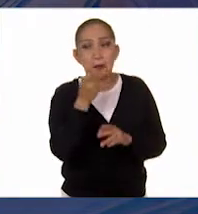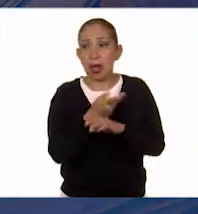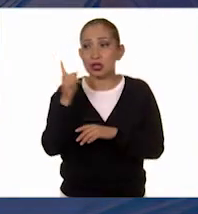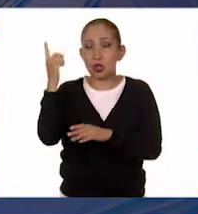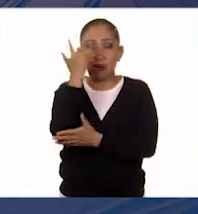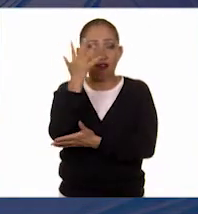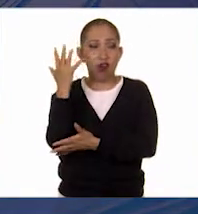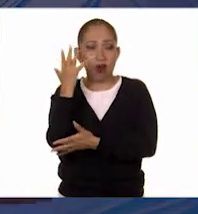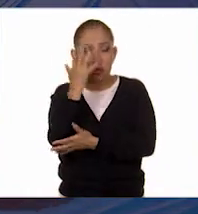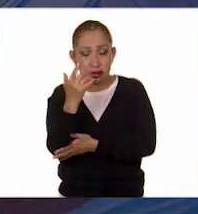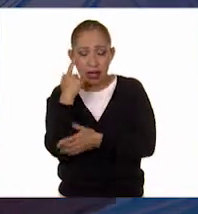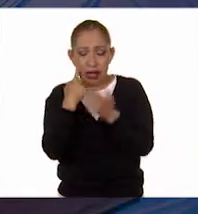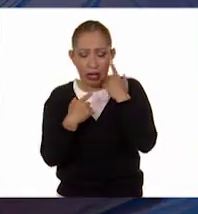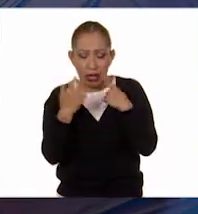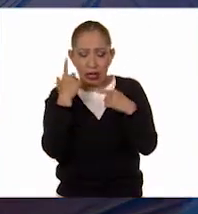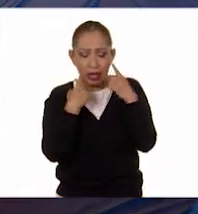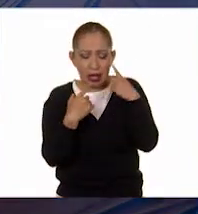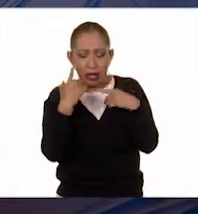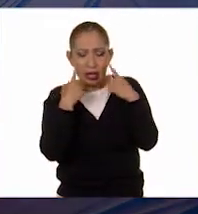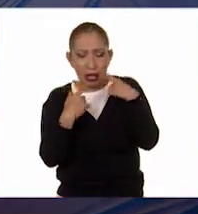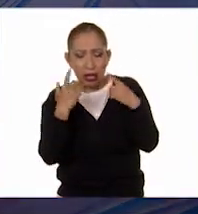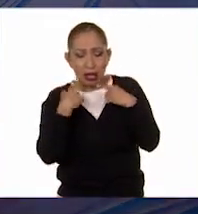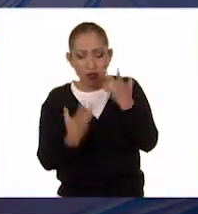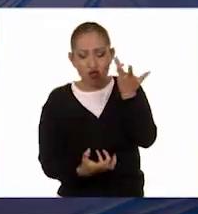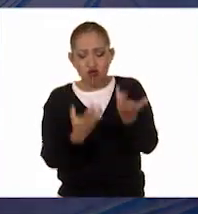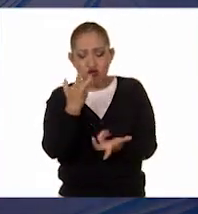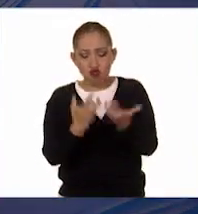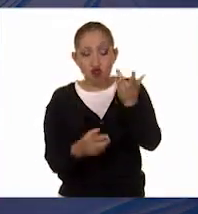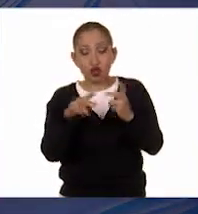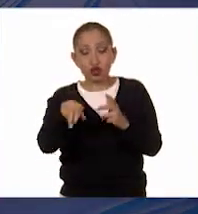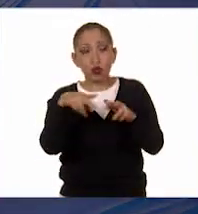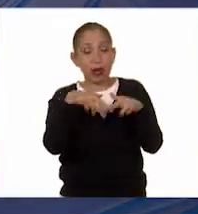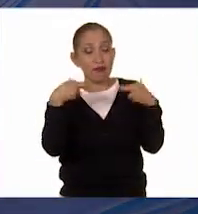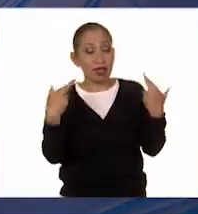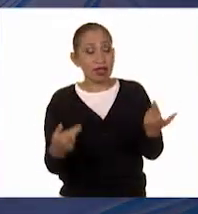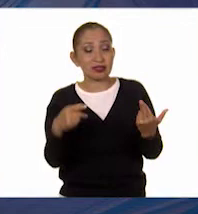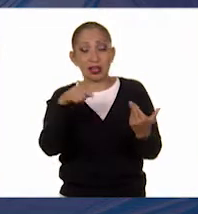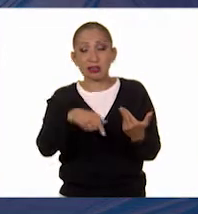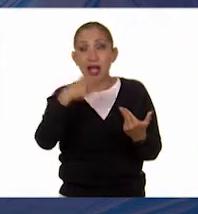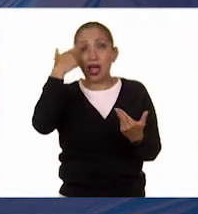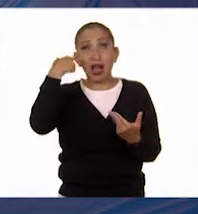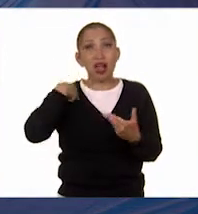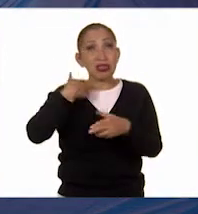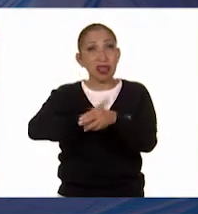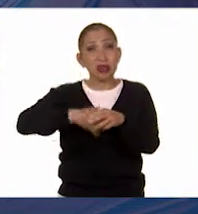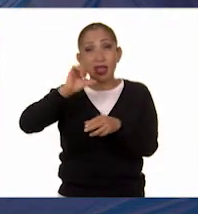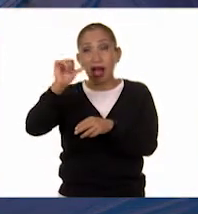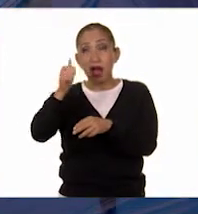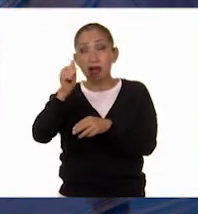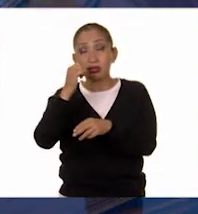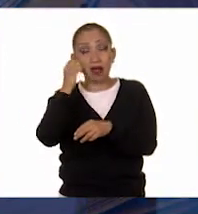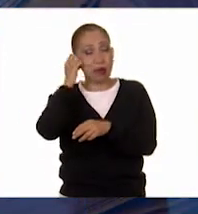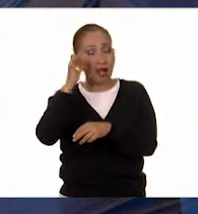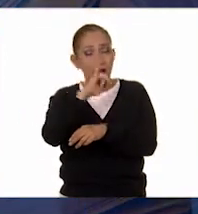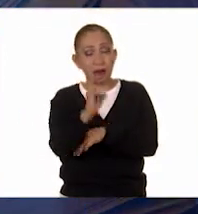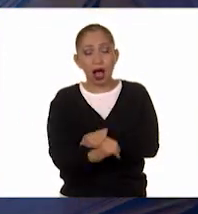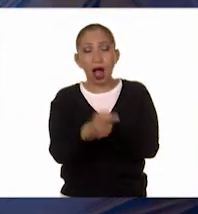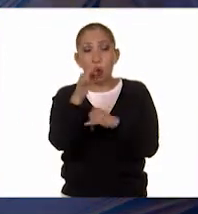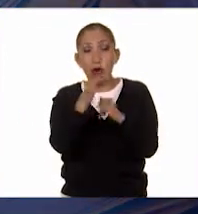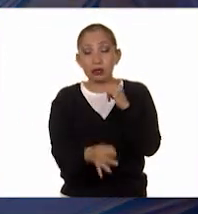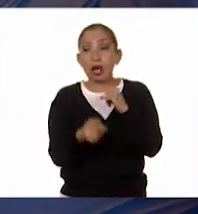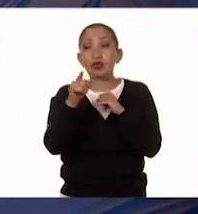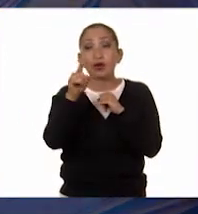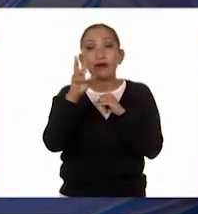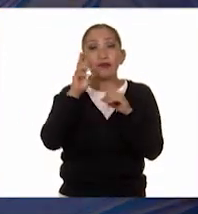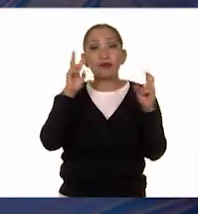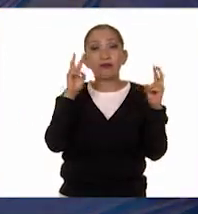bosque. Lloraste y quemaste toda la colección Bazooka y no olvidaste nunca esa tarde de agosto. Esa tarde, la última en que tú